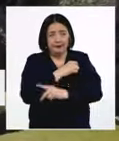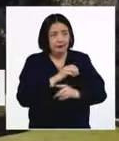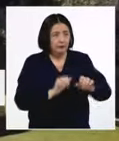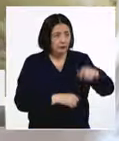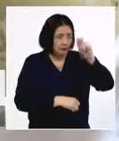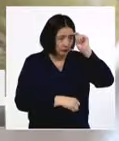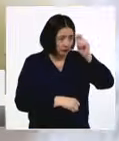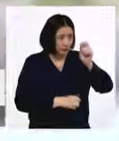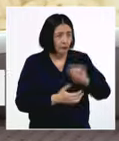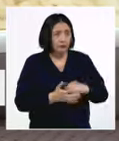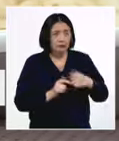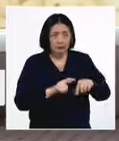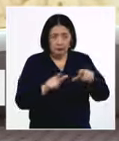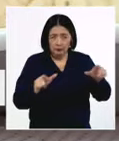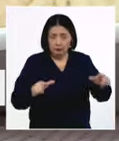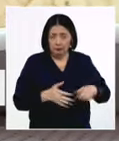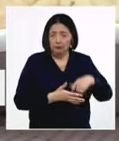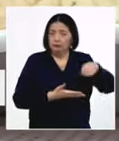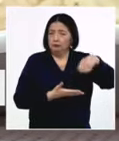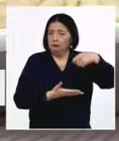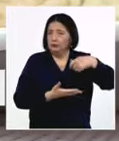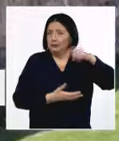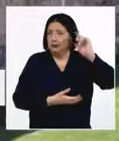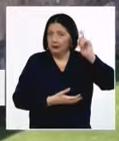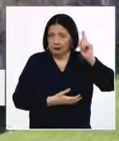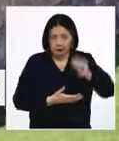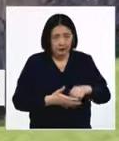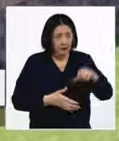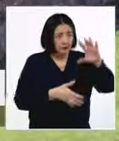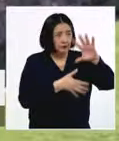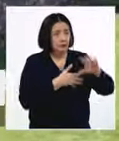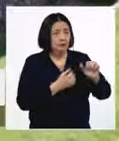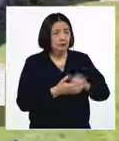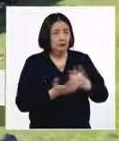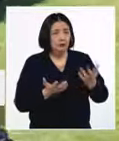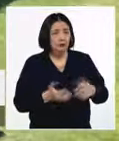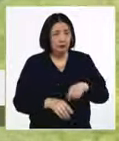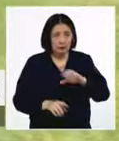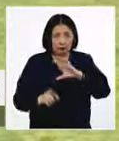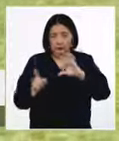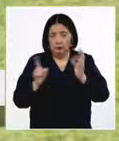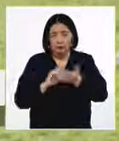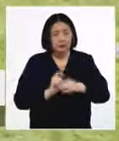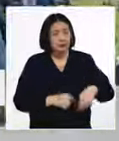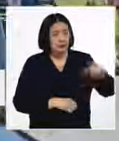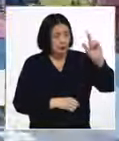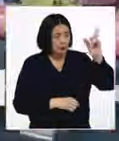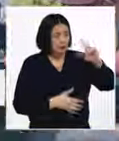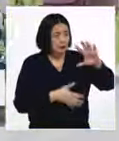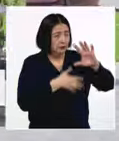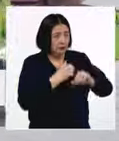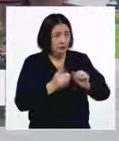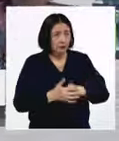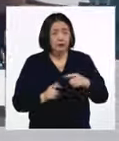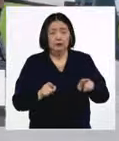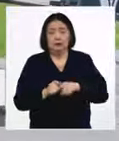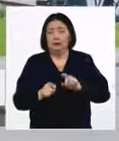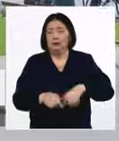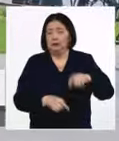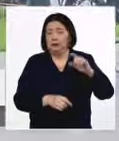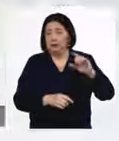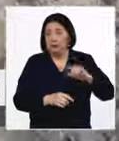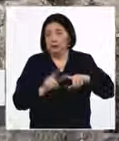ha sido reconocido como el destino culinario líder en Sudamérica, el destino cultural líder de Sudamérica y el destino líder